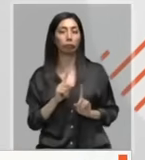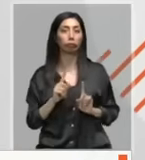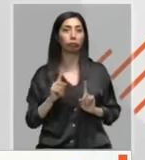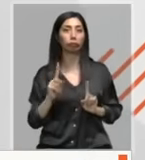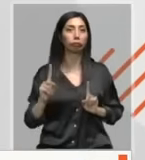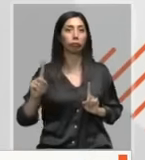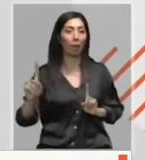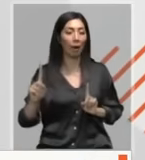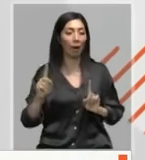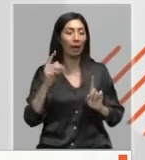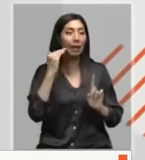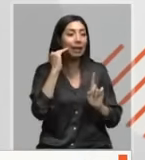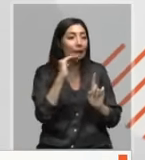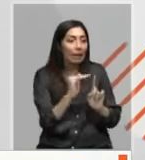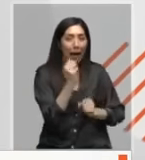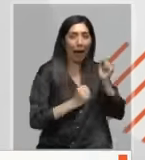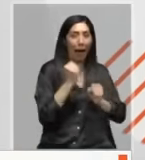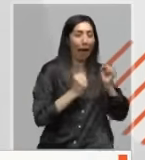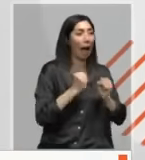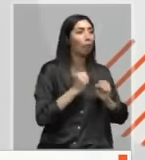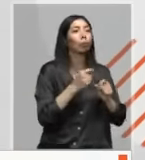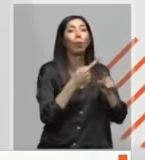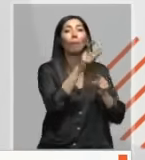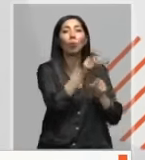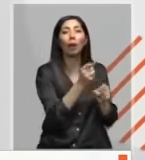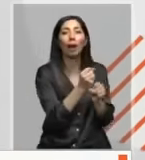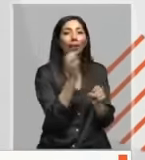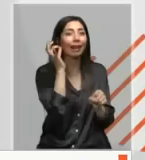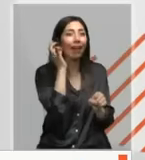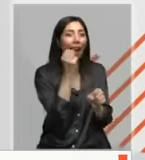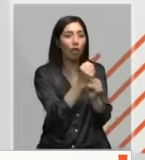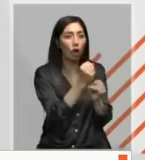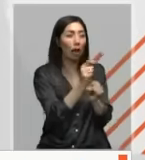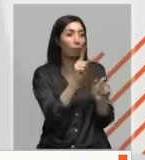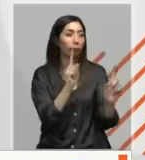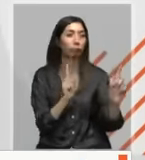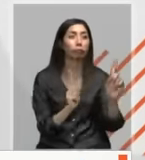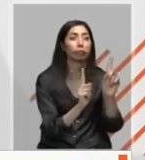una segunda trabajadora del negocio, que se acerca y la protege.